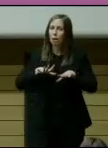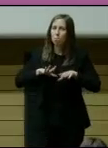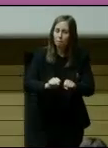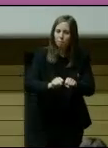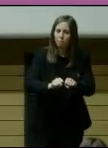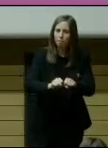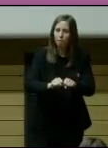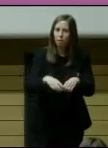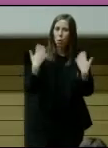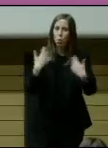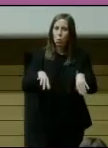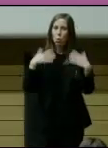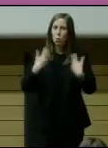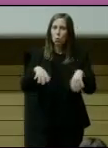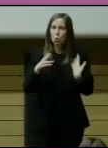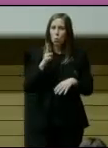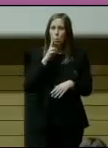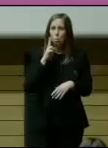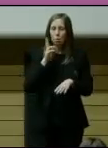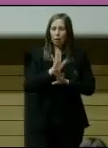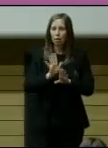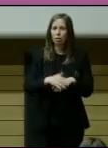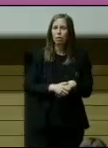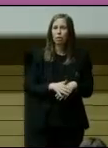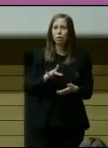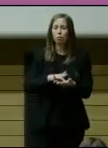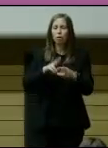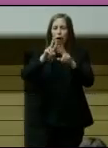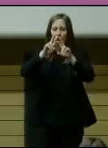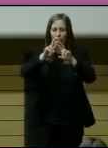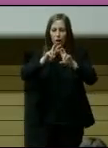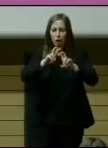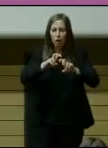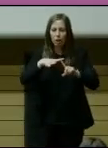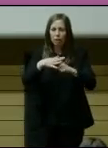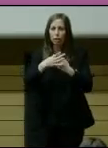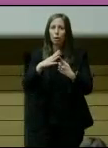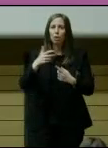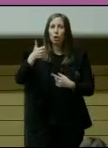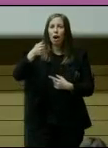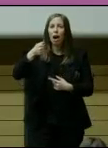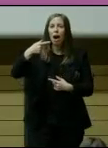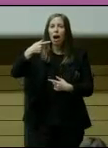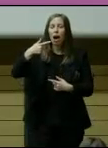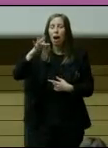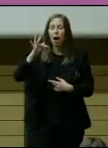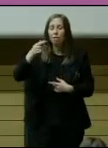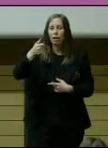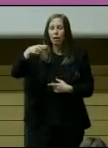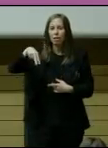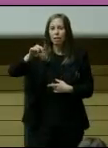todos ahí temblando, nos quedaremos sin heroína. Pero cuando tú analizas lo que está pasando en Afganistán, y eso es lo